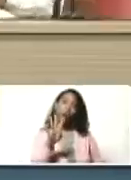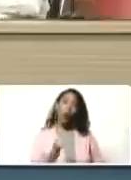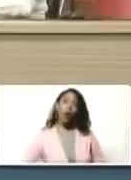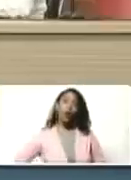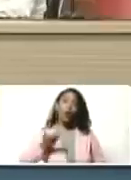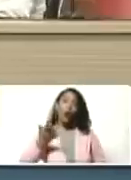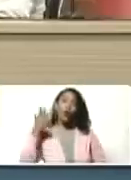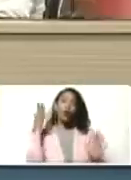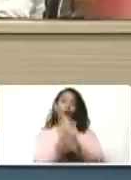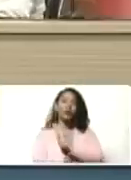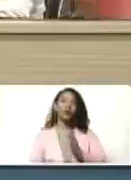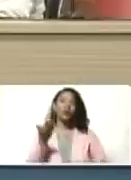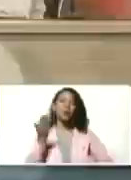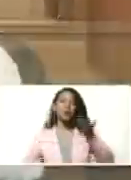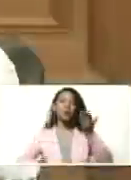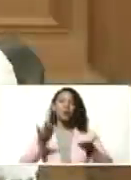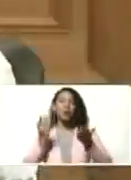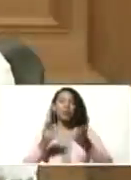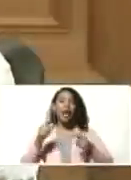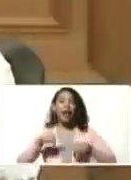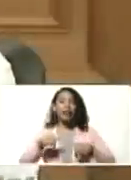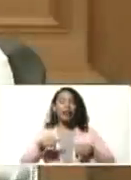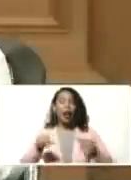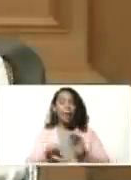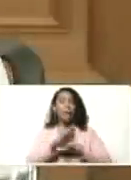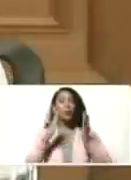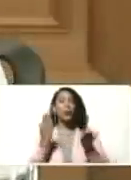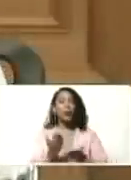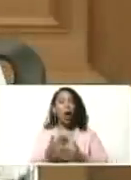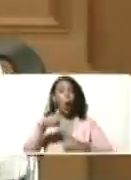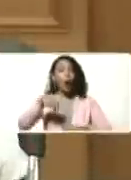fundamental del equilibrio climático del planeta. Hoy